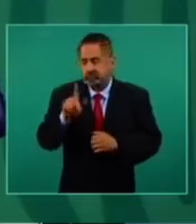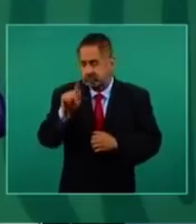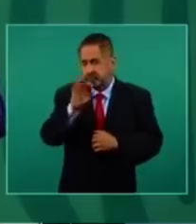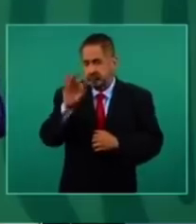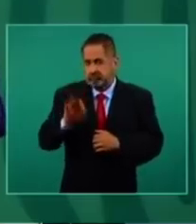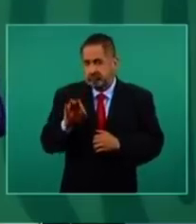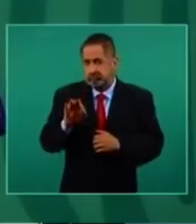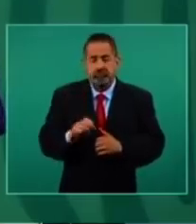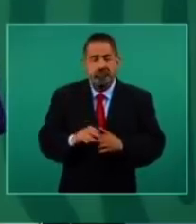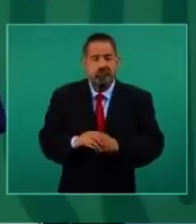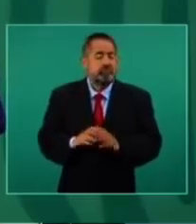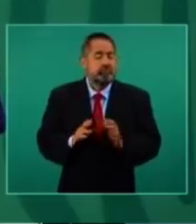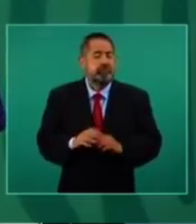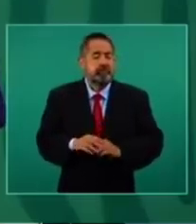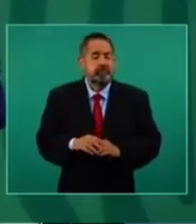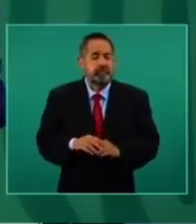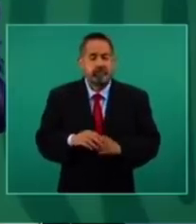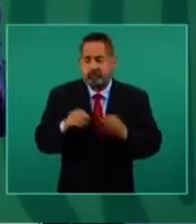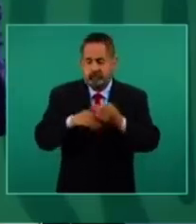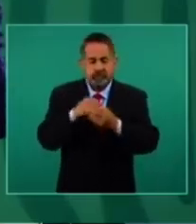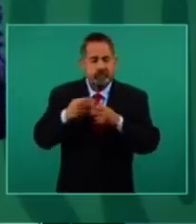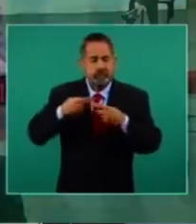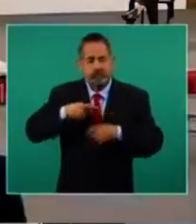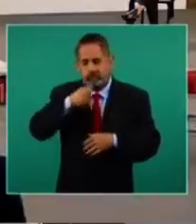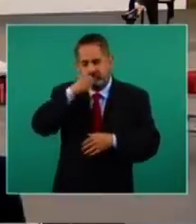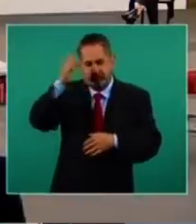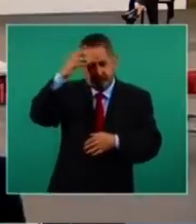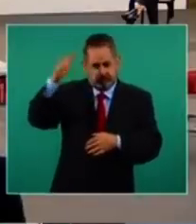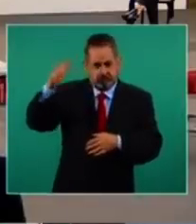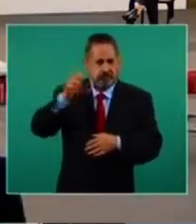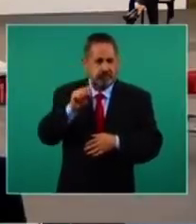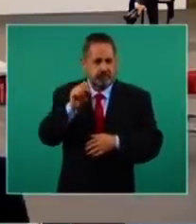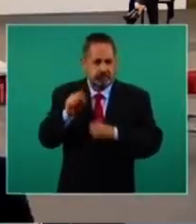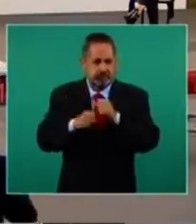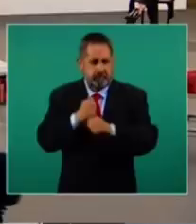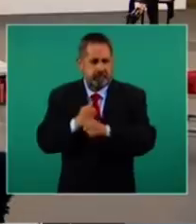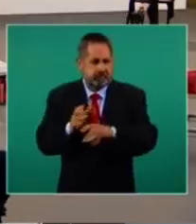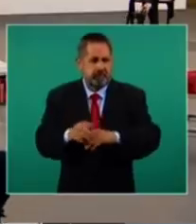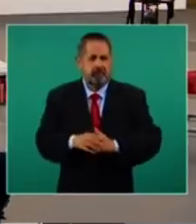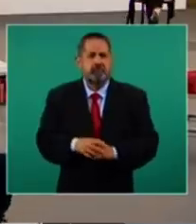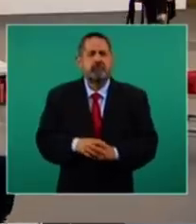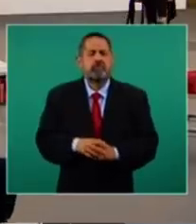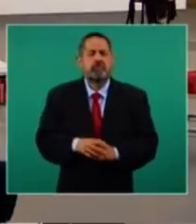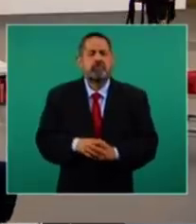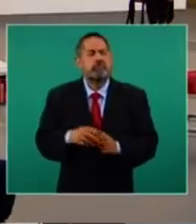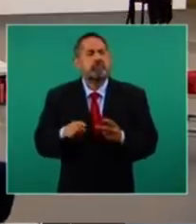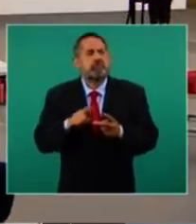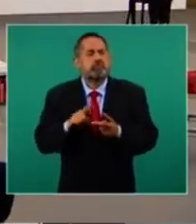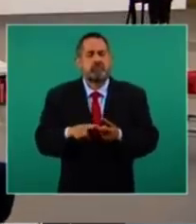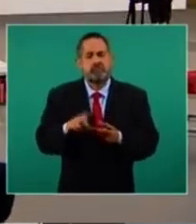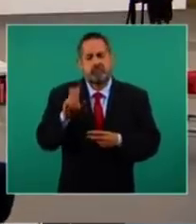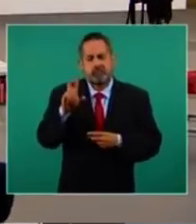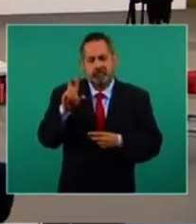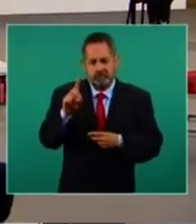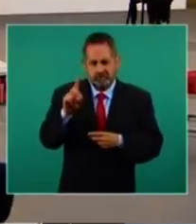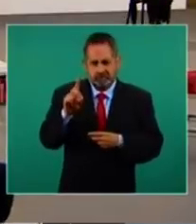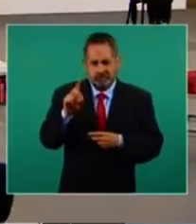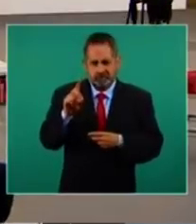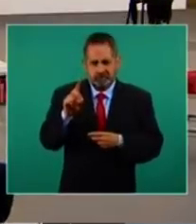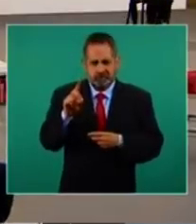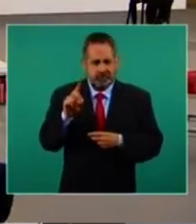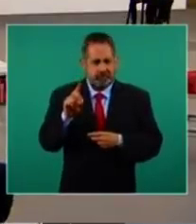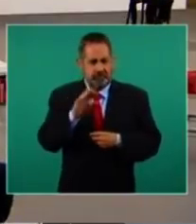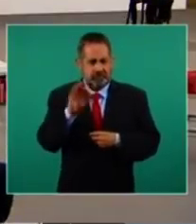70 por ciento de todos los adultos mayores de 60 años. Y el 30 restante tiene